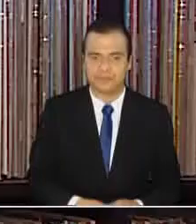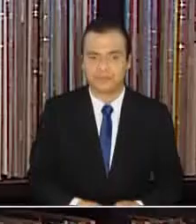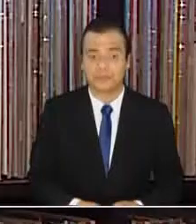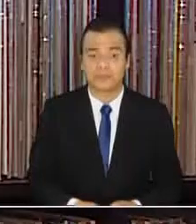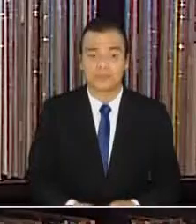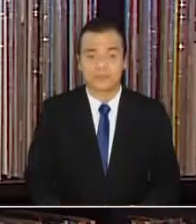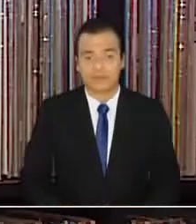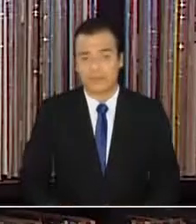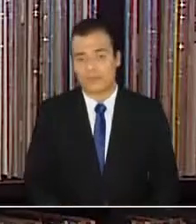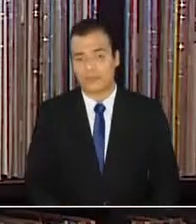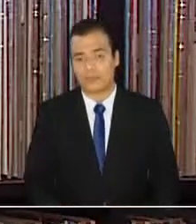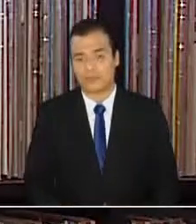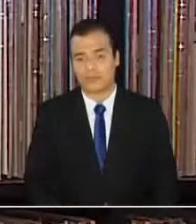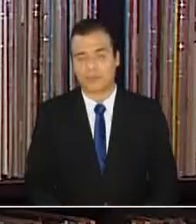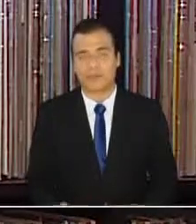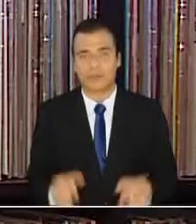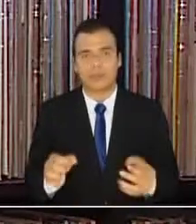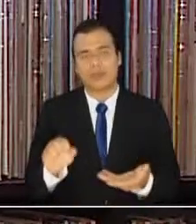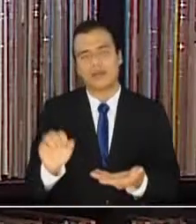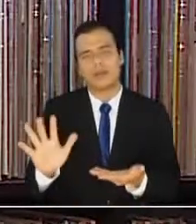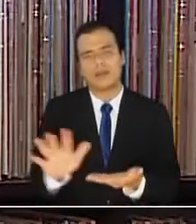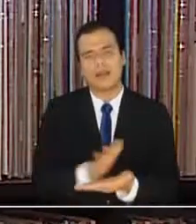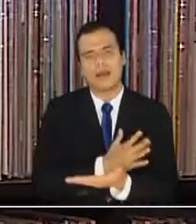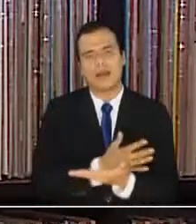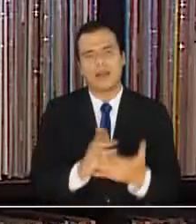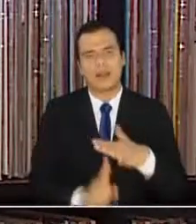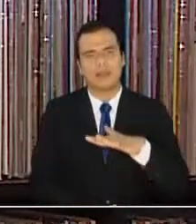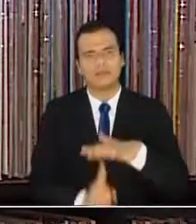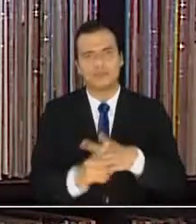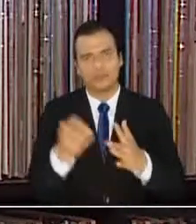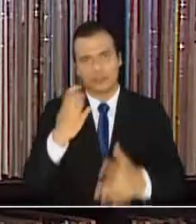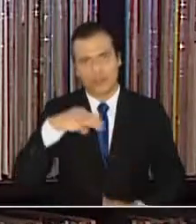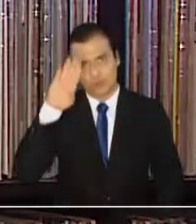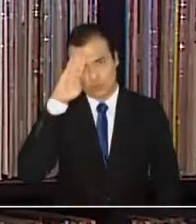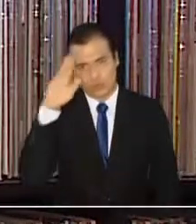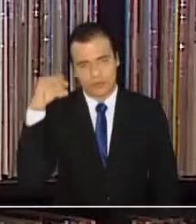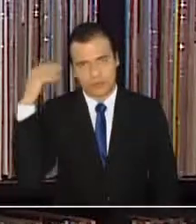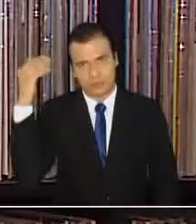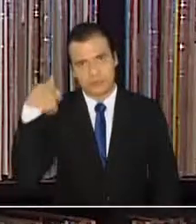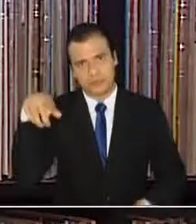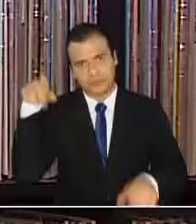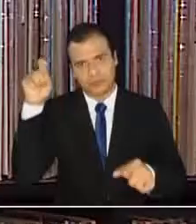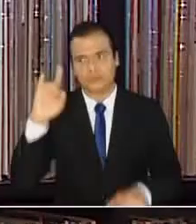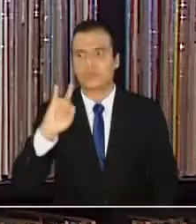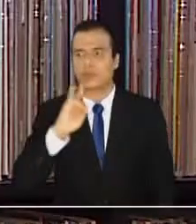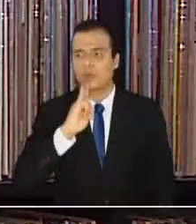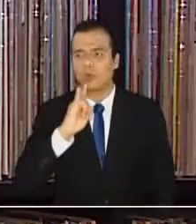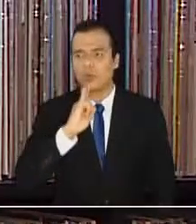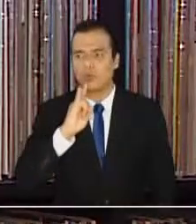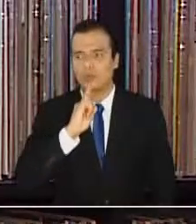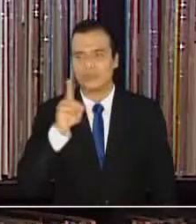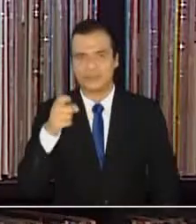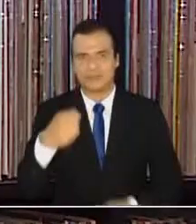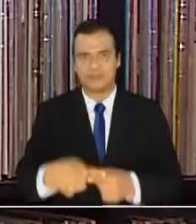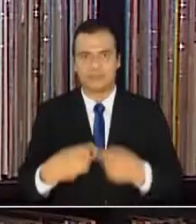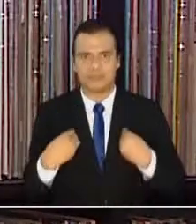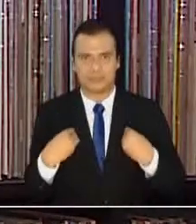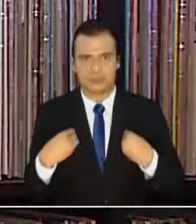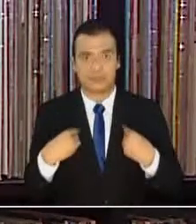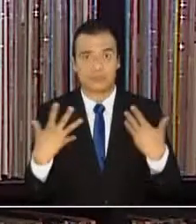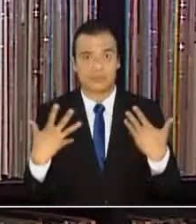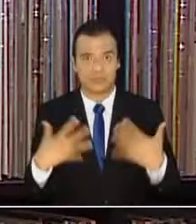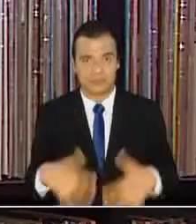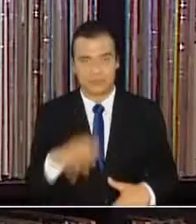grabado en Cuba y después papi lo trajo para acá, para los Estados Unidos, donde vivimos nosotros, y el señor maestro Orlando Contreras fue el que hizo el